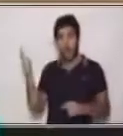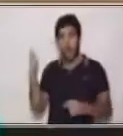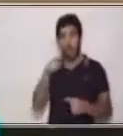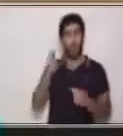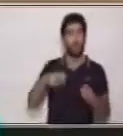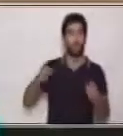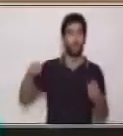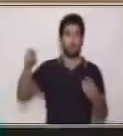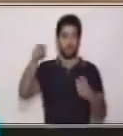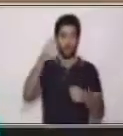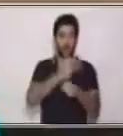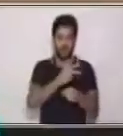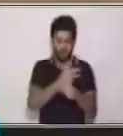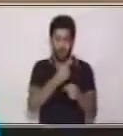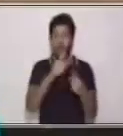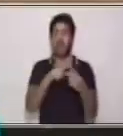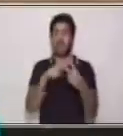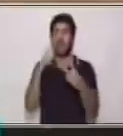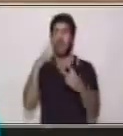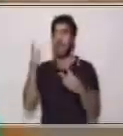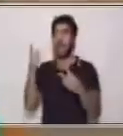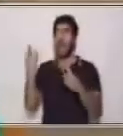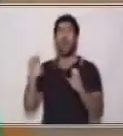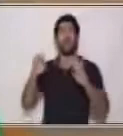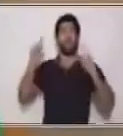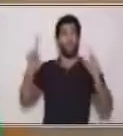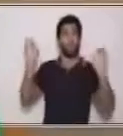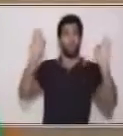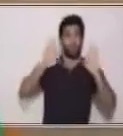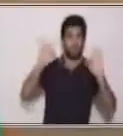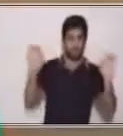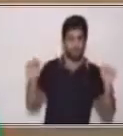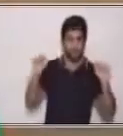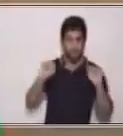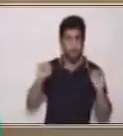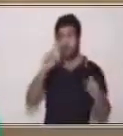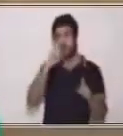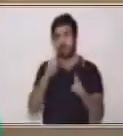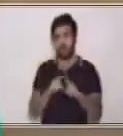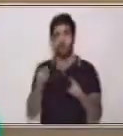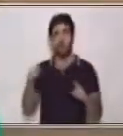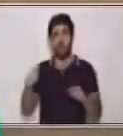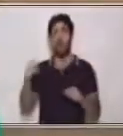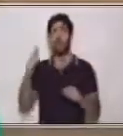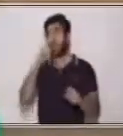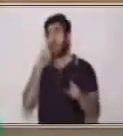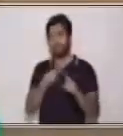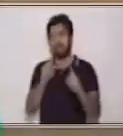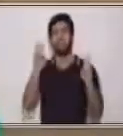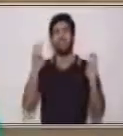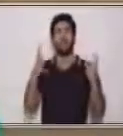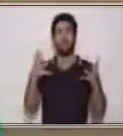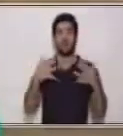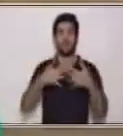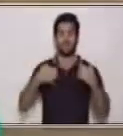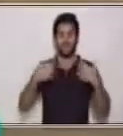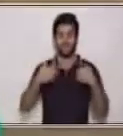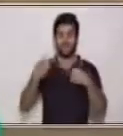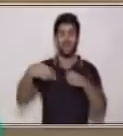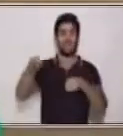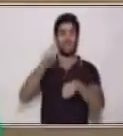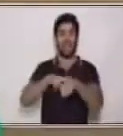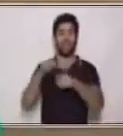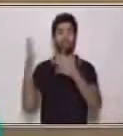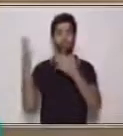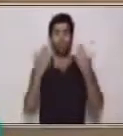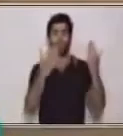también educación física. ¿Viste qué emoción? Este programa te está ayudando. Aprendo en